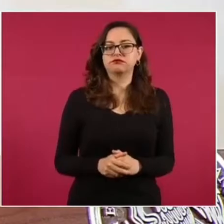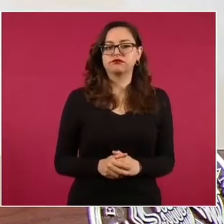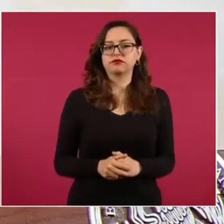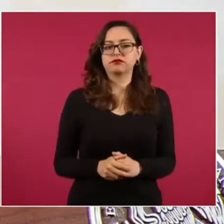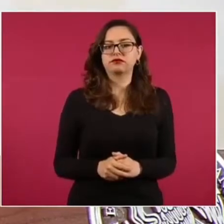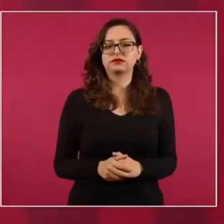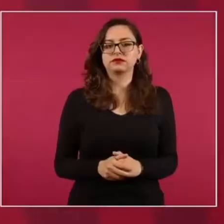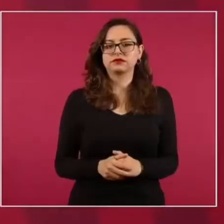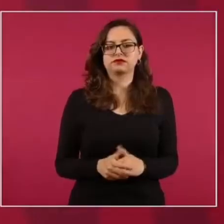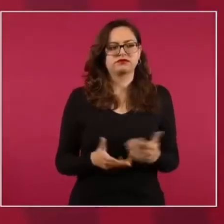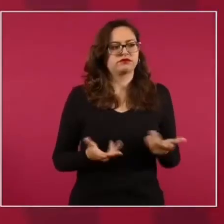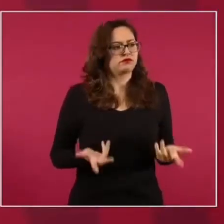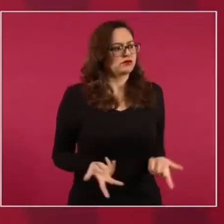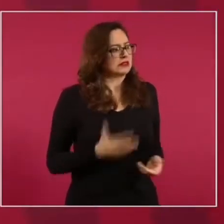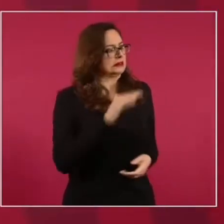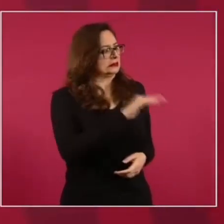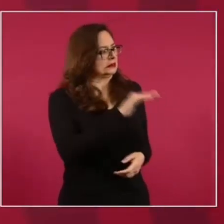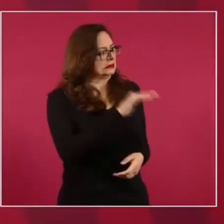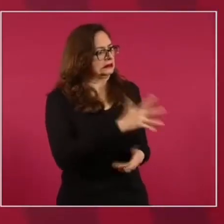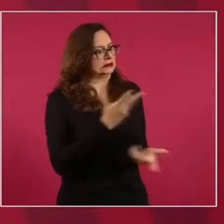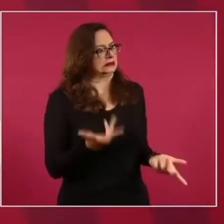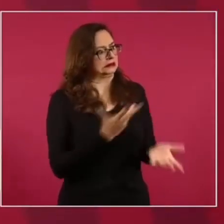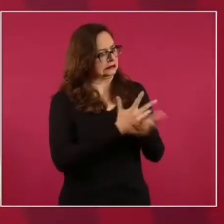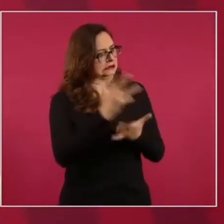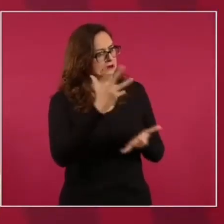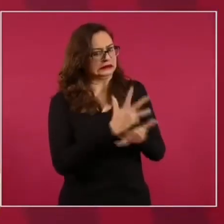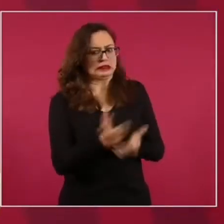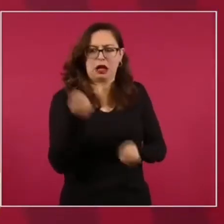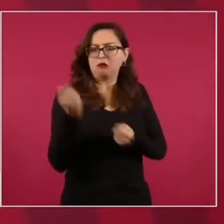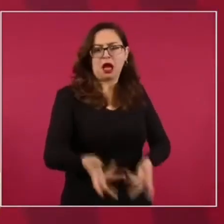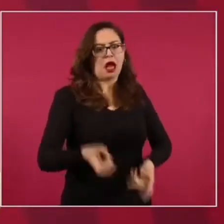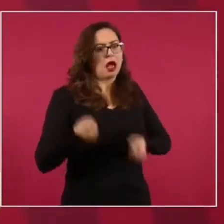Y le dice el ayudante, Señor, se le está pasando la mano,